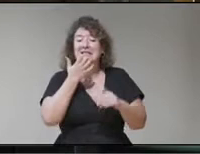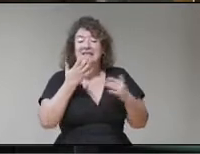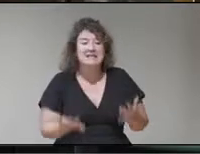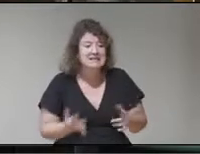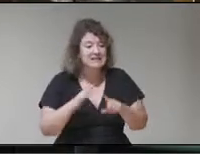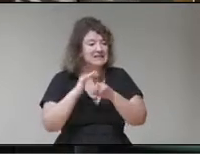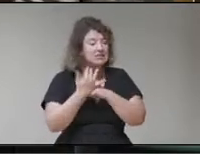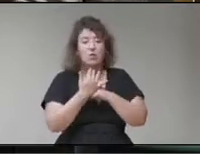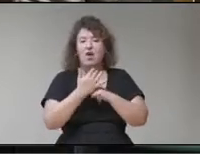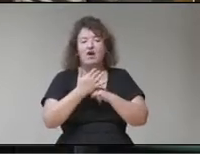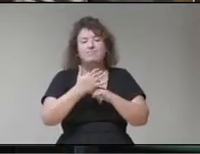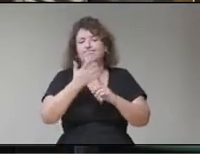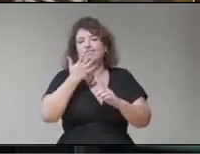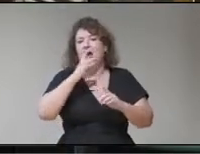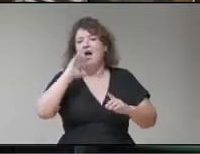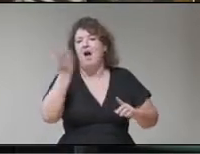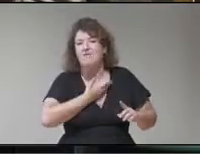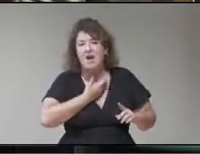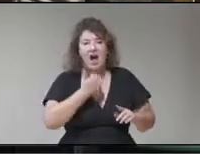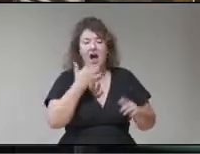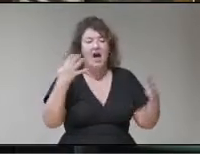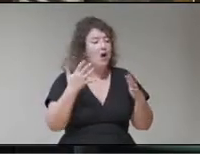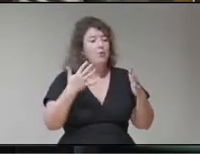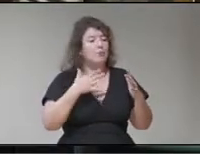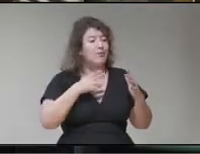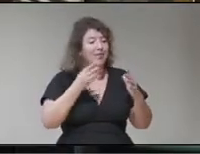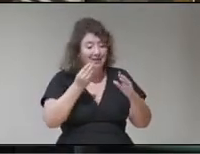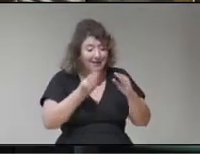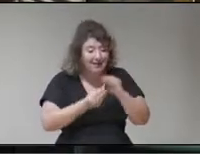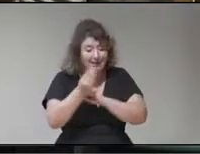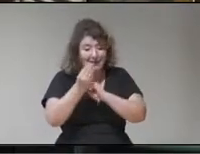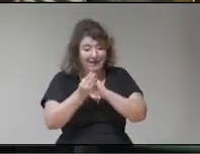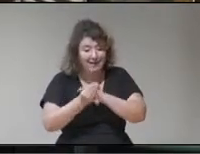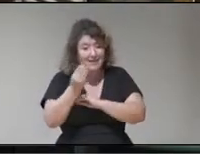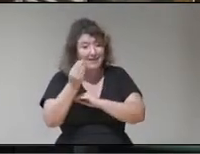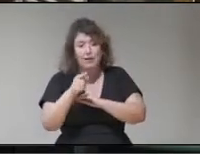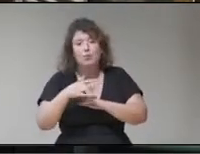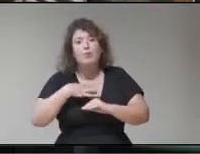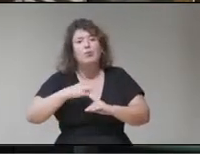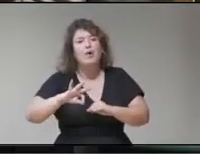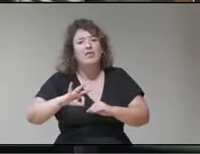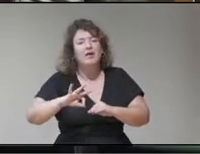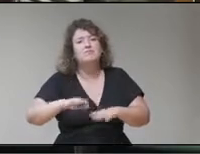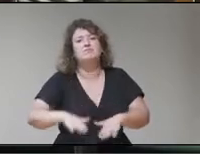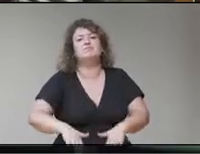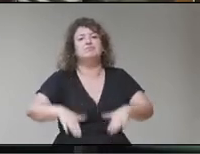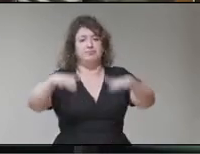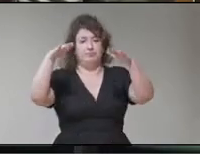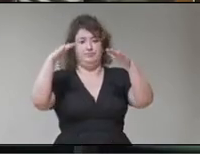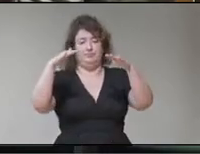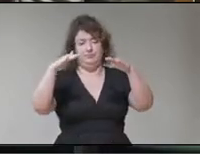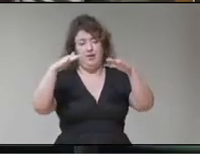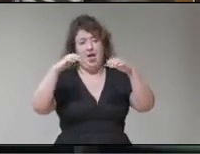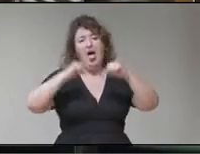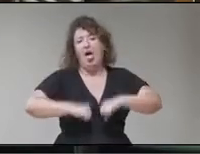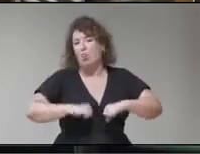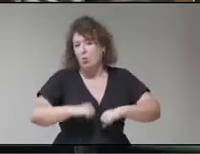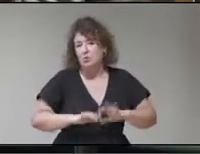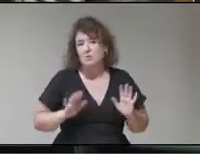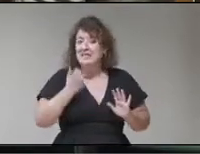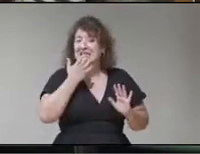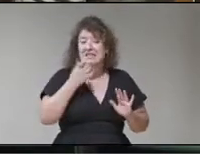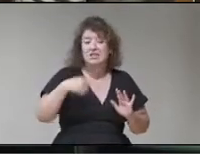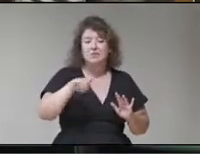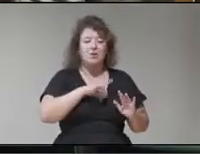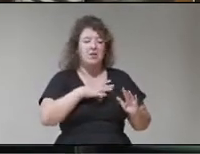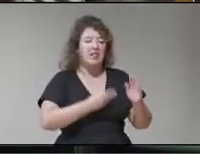condiciones son adversas, es posible que ninguno de todos aquellos recién nacidos llegue a ser adulto. Sin embargo, si tú repartes